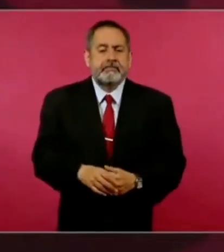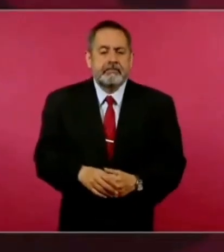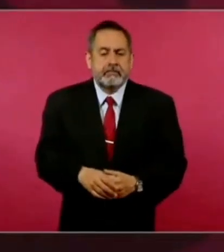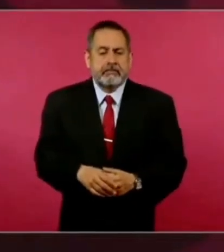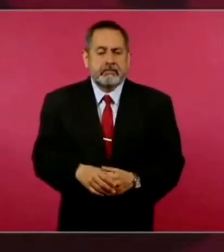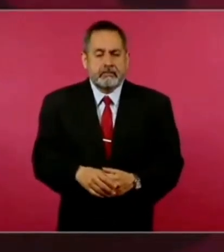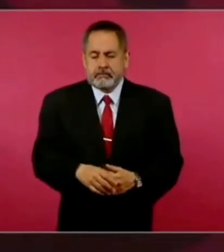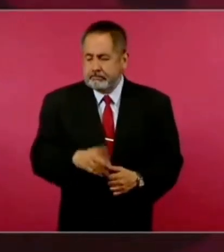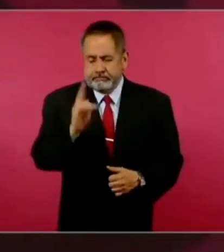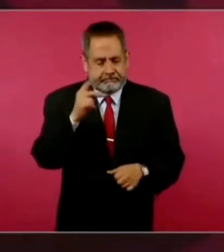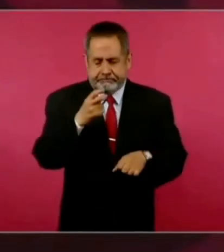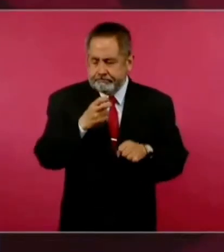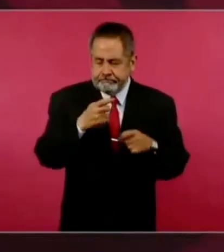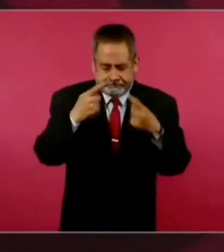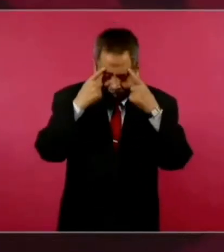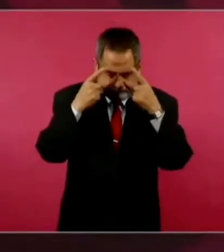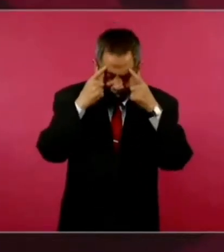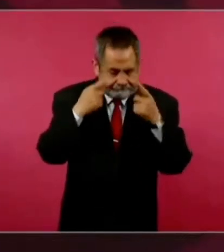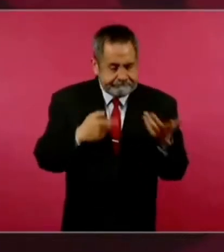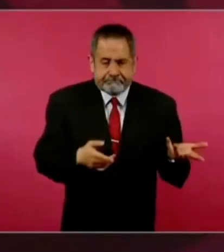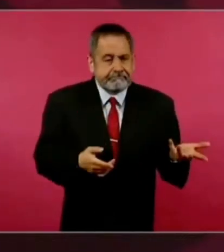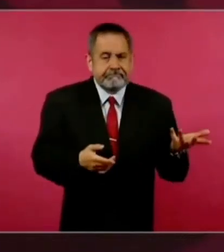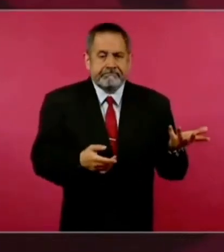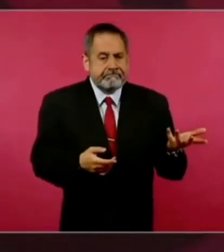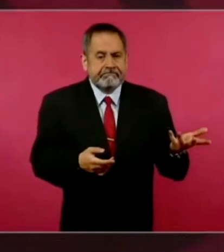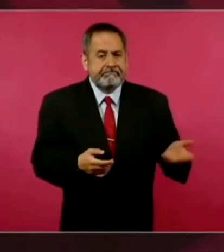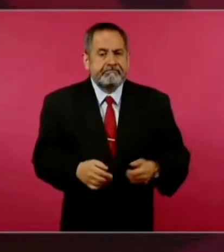nada más que son